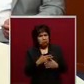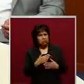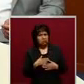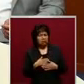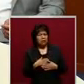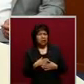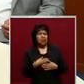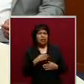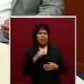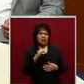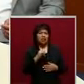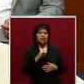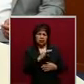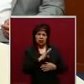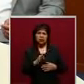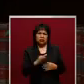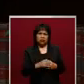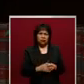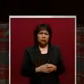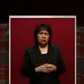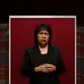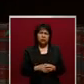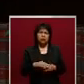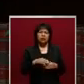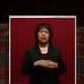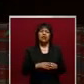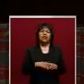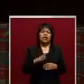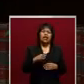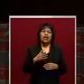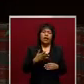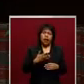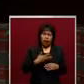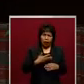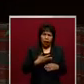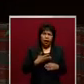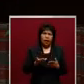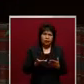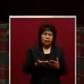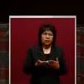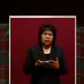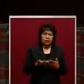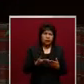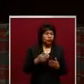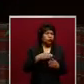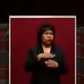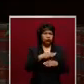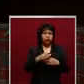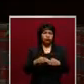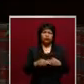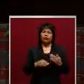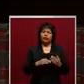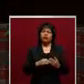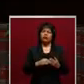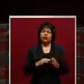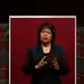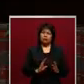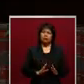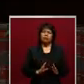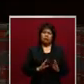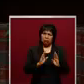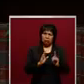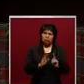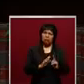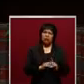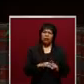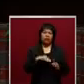Nuria, de que sí se puede y de que existe la actitud de